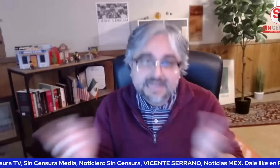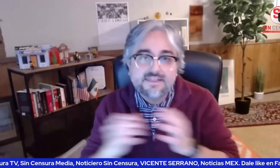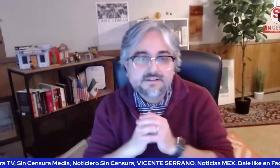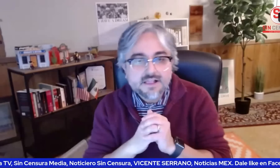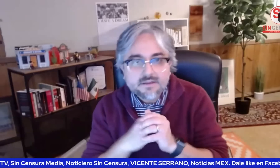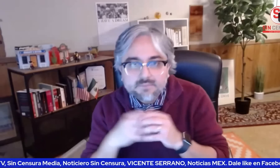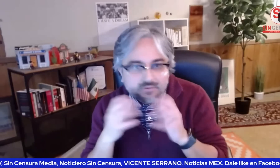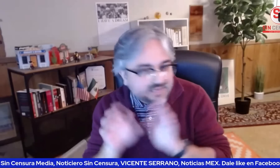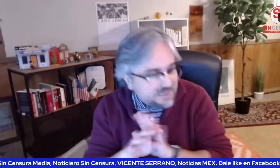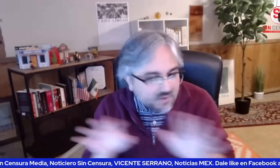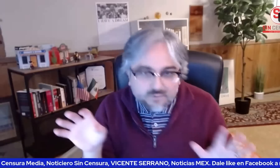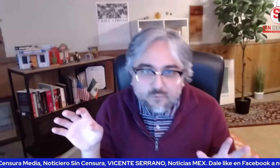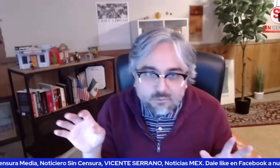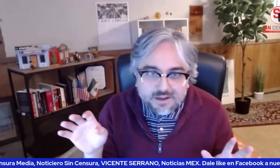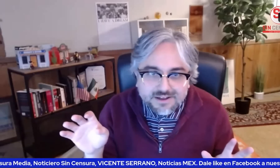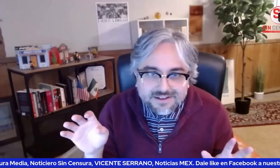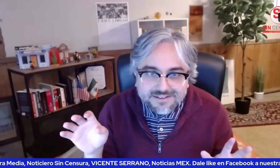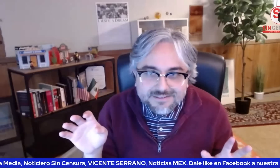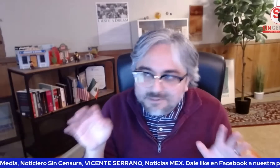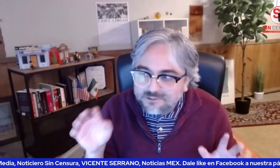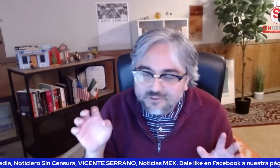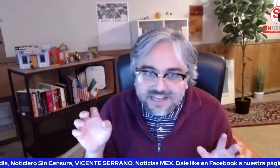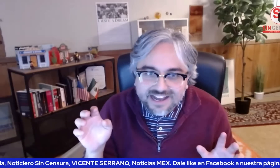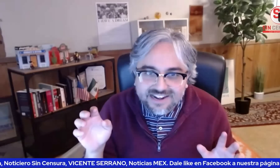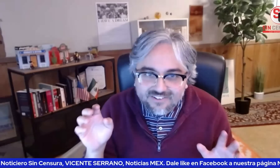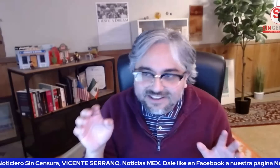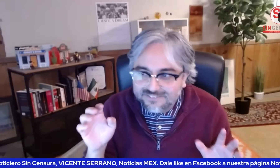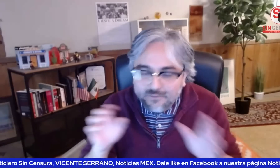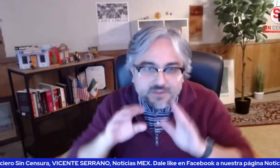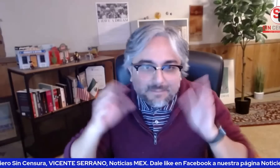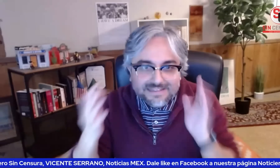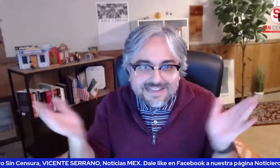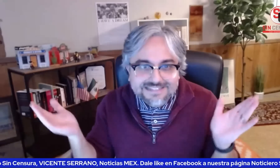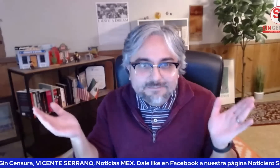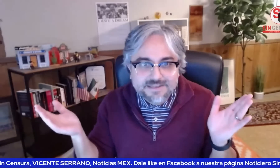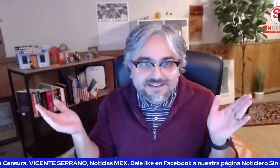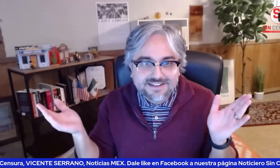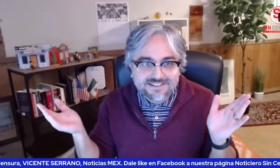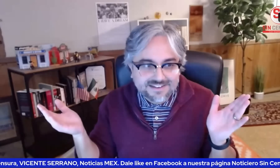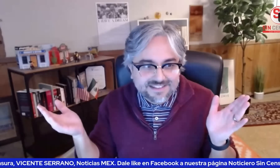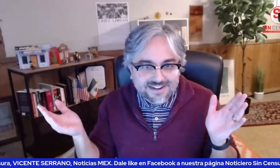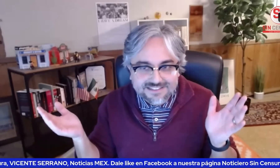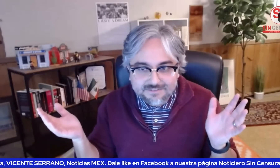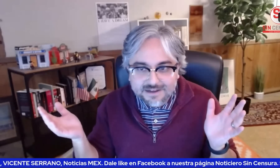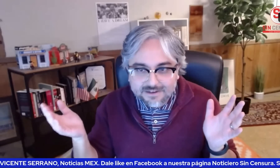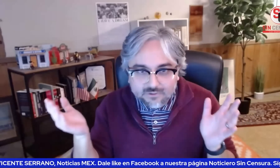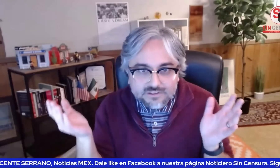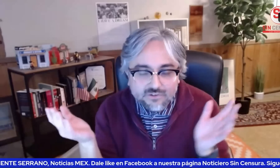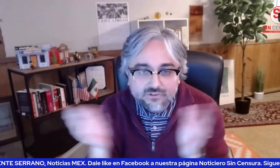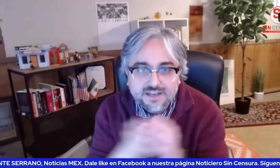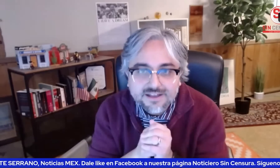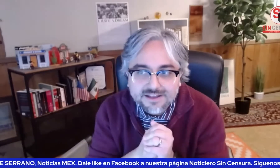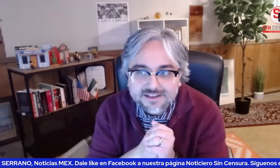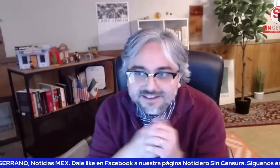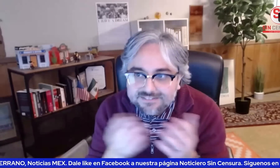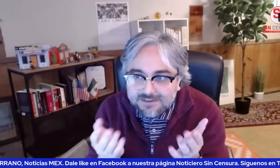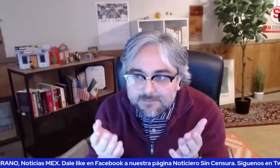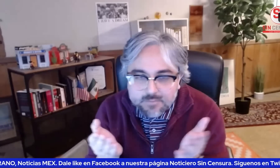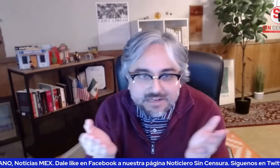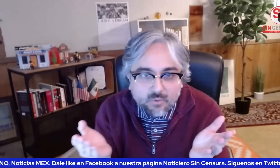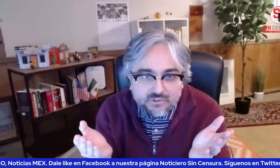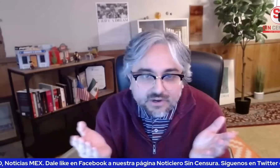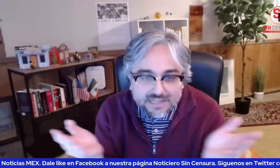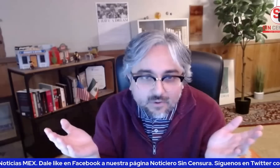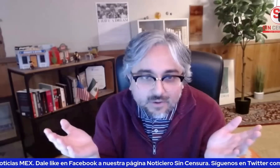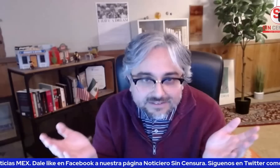hacer nada, pero de ninguna forma se menciona algo que es fundamental también en la narrativa noticiosa, que es